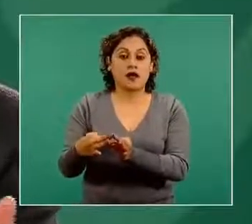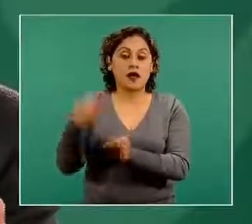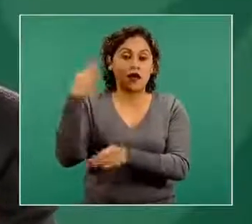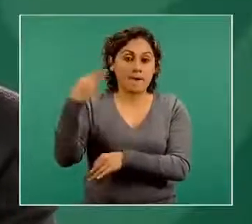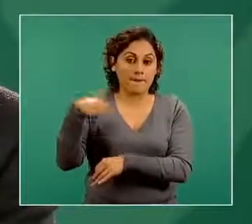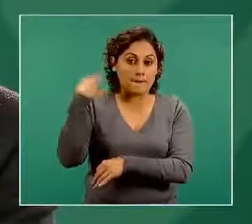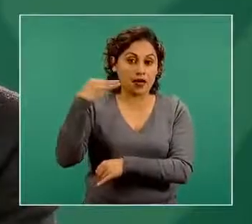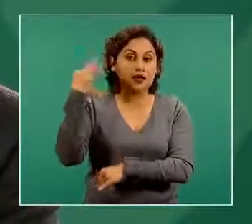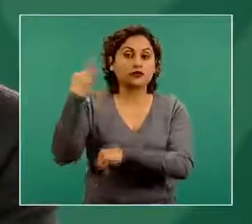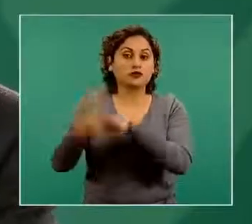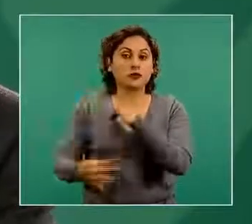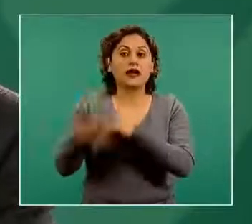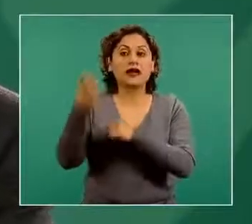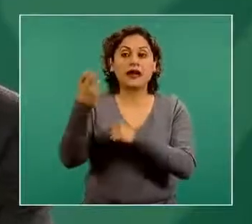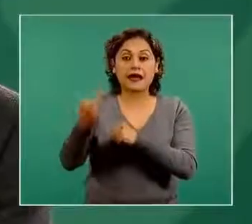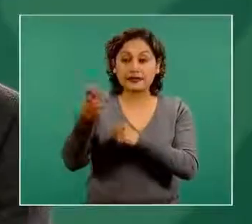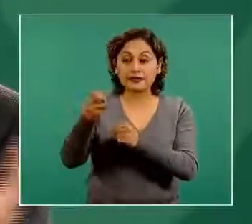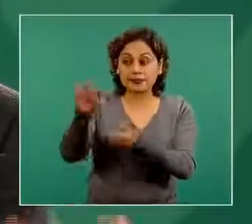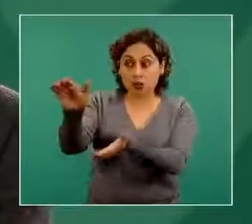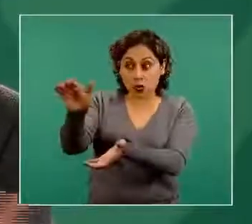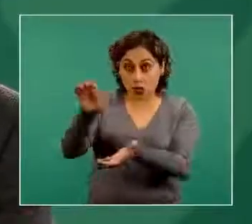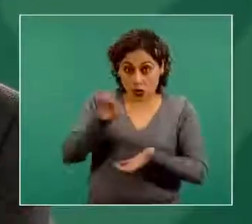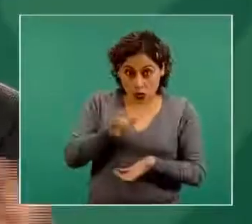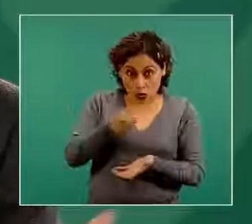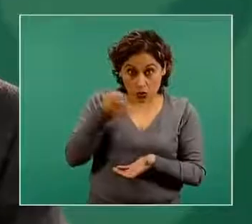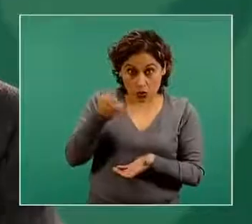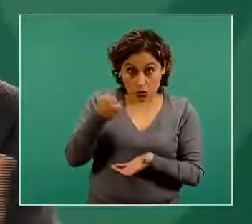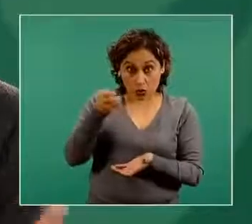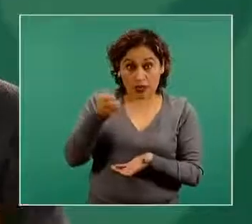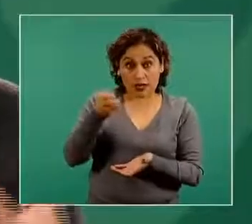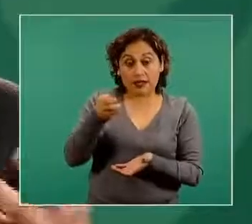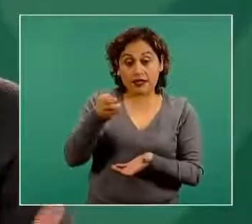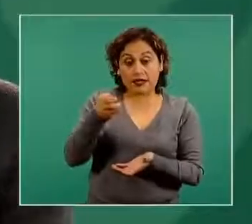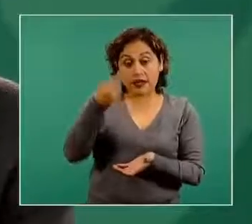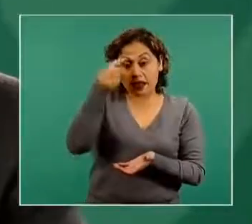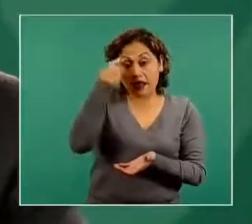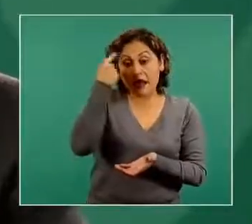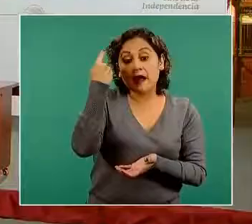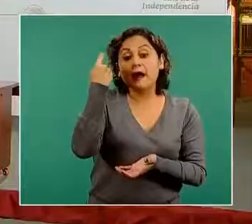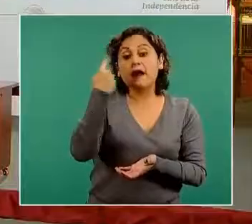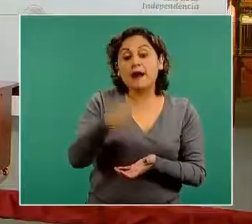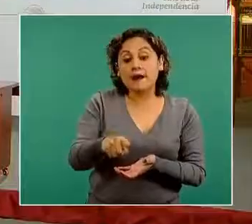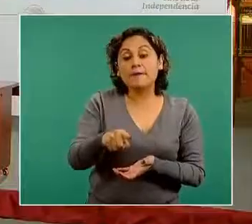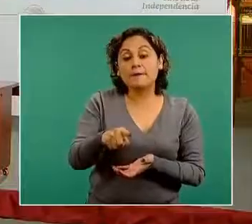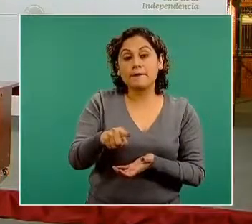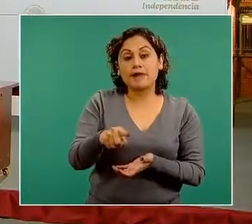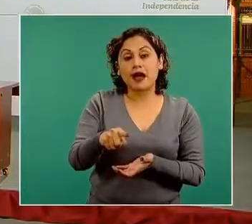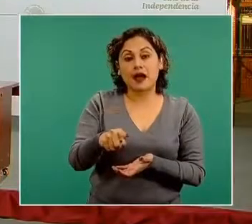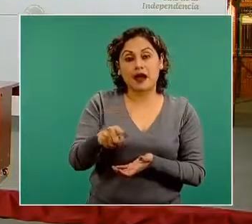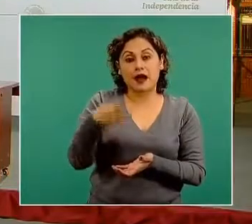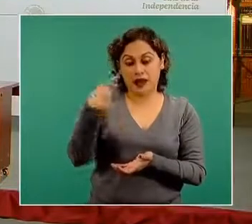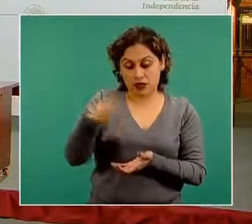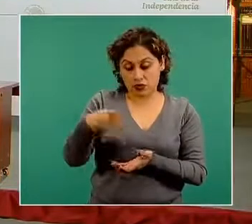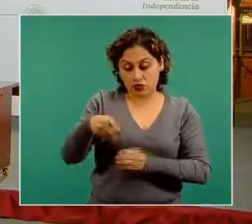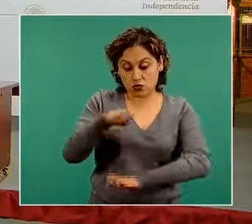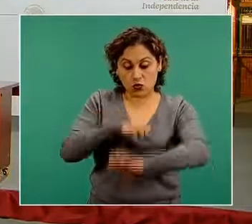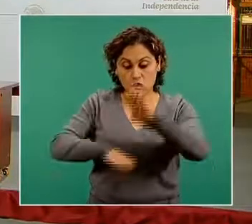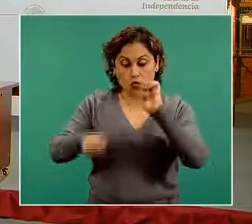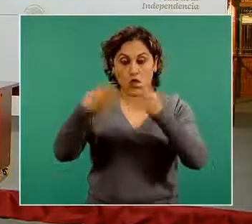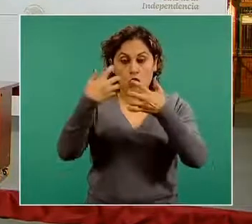distintas operaciones de la propia establecimiento de la planta. No necesariamente